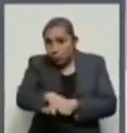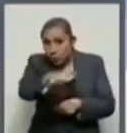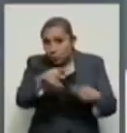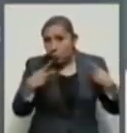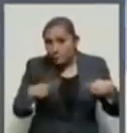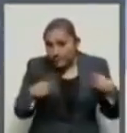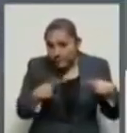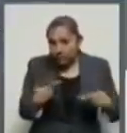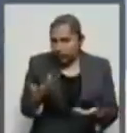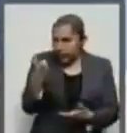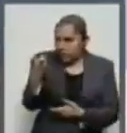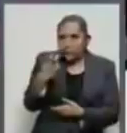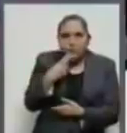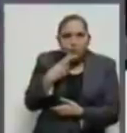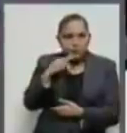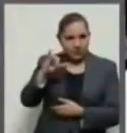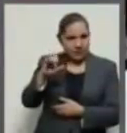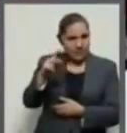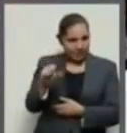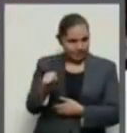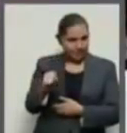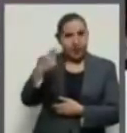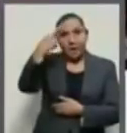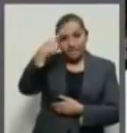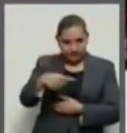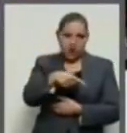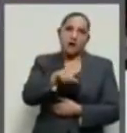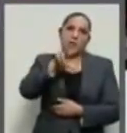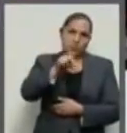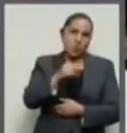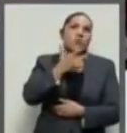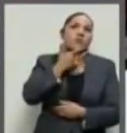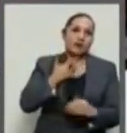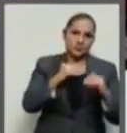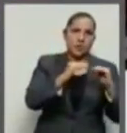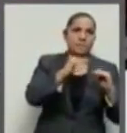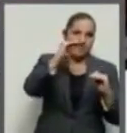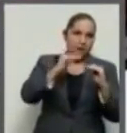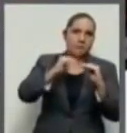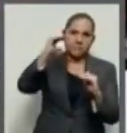la gasolina como lo hicieron ustedes.